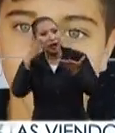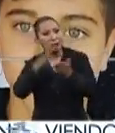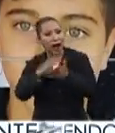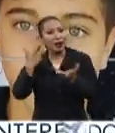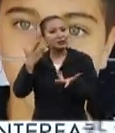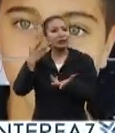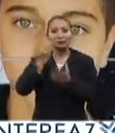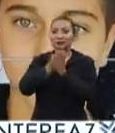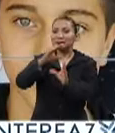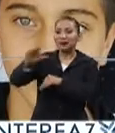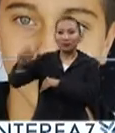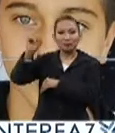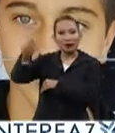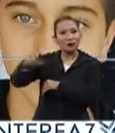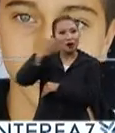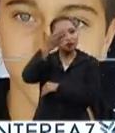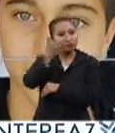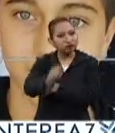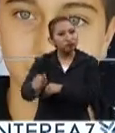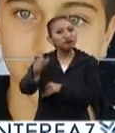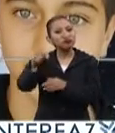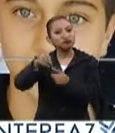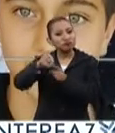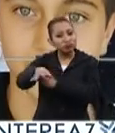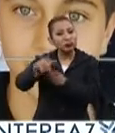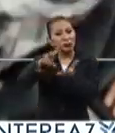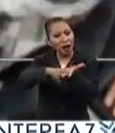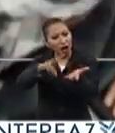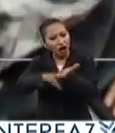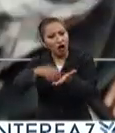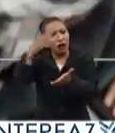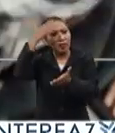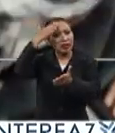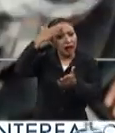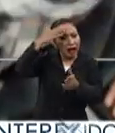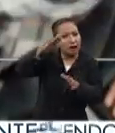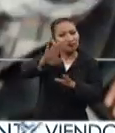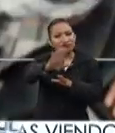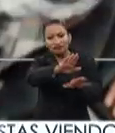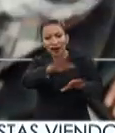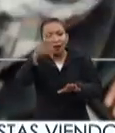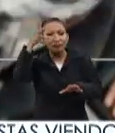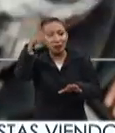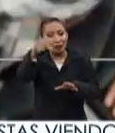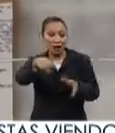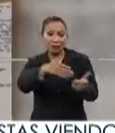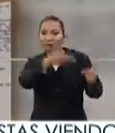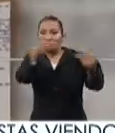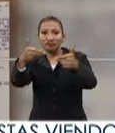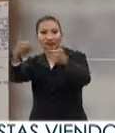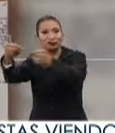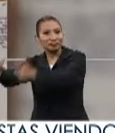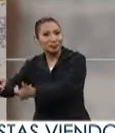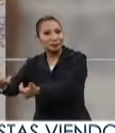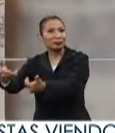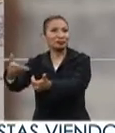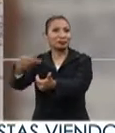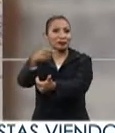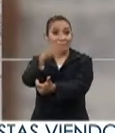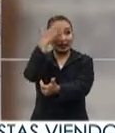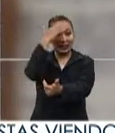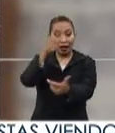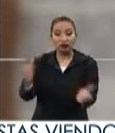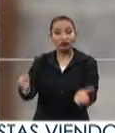estar formando también esas mismas habilidades que les transmitimos, valores, liderazgo, y pues más adelante ellos van a ser los líderes que van a